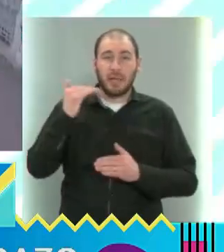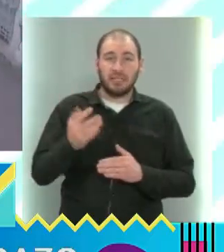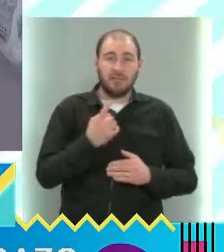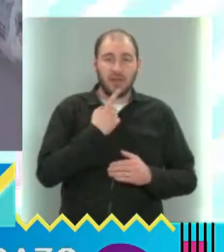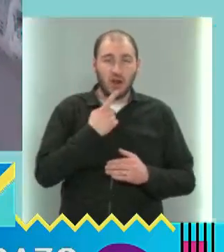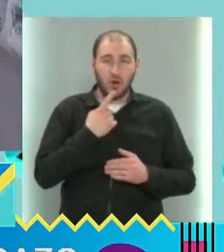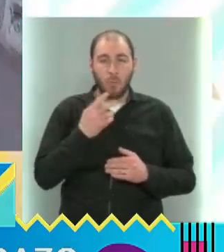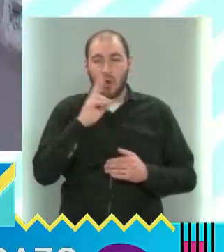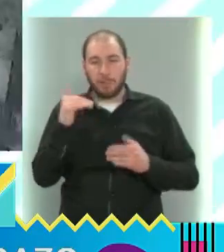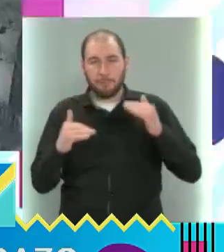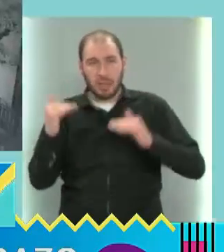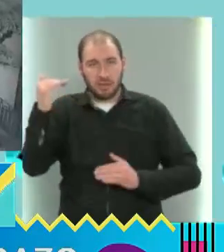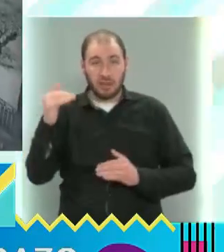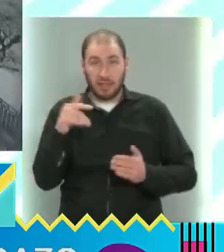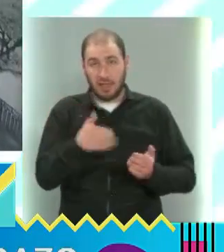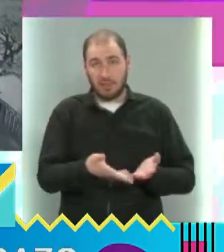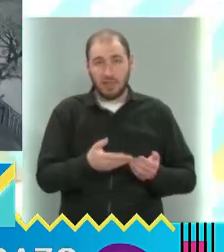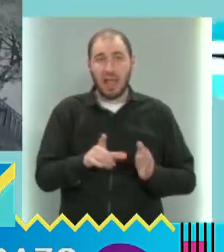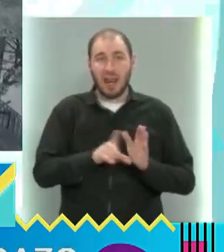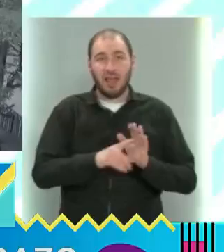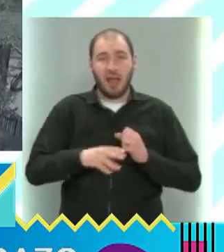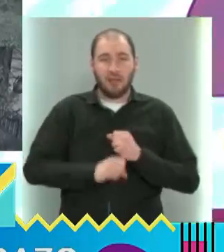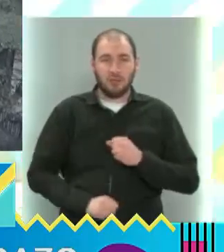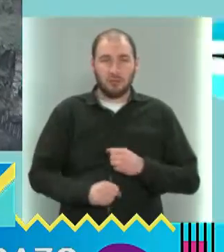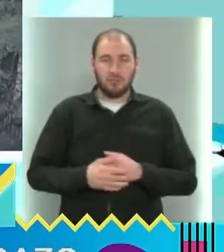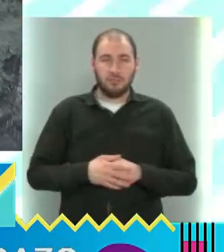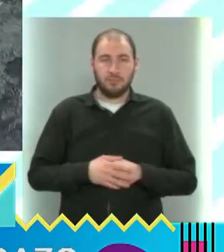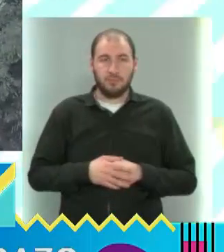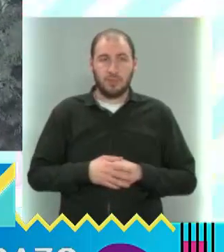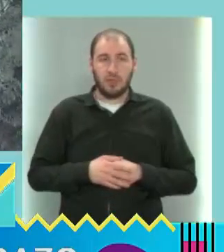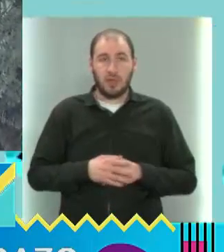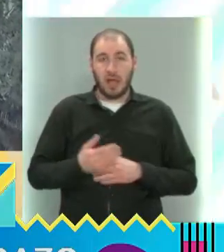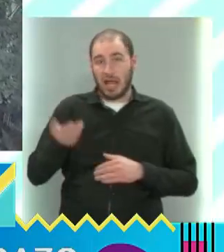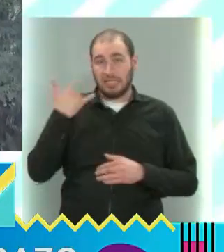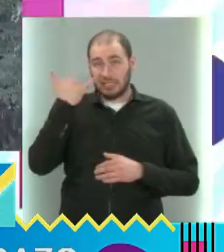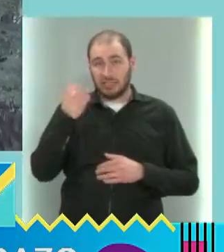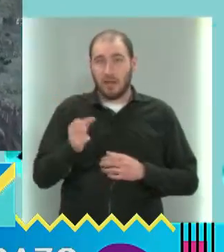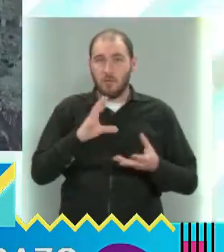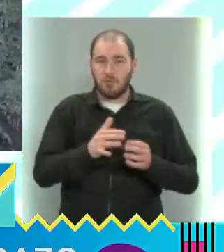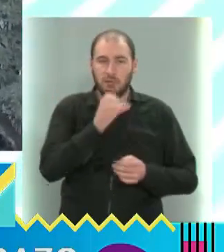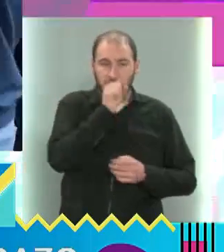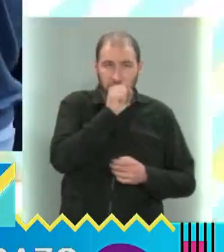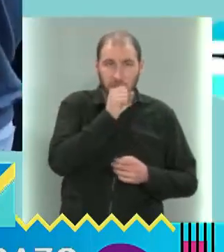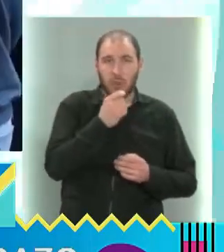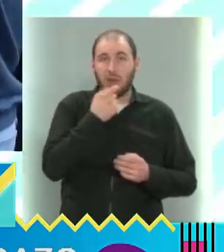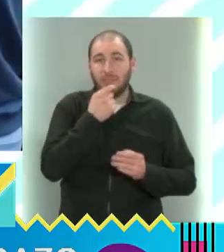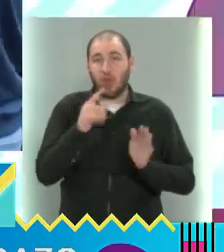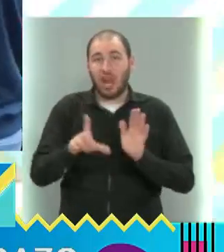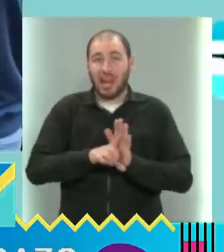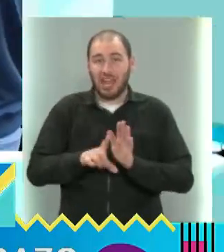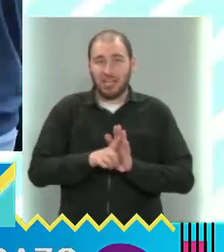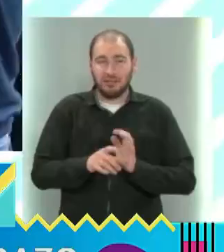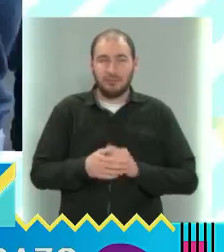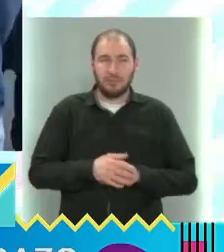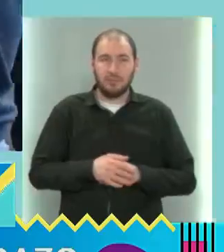por sobre la mujer, es justamente esta, la ley de aborto. Si ya lo han hecho de modo clandestino, imagínate con una ley, o